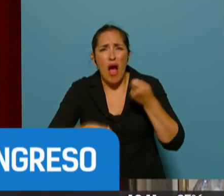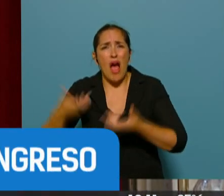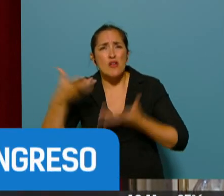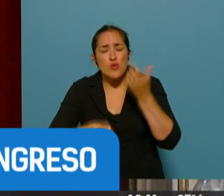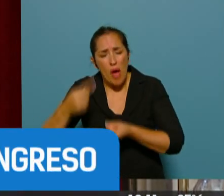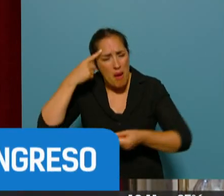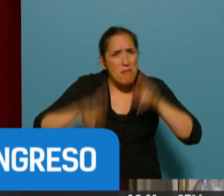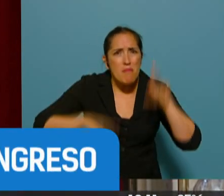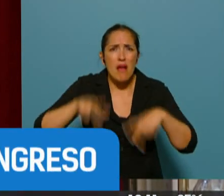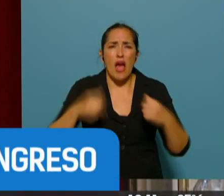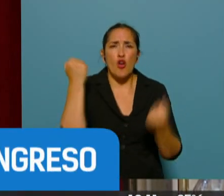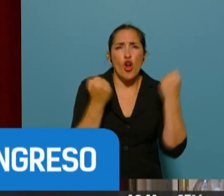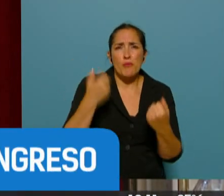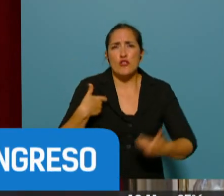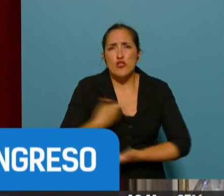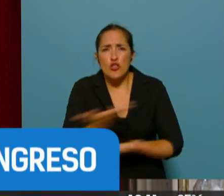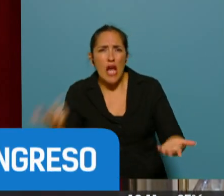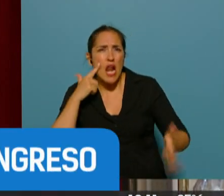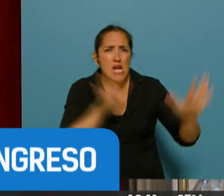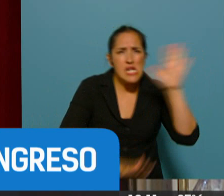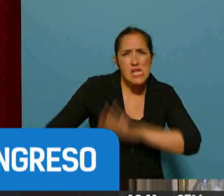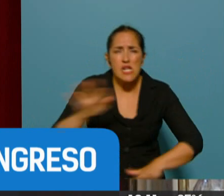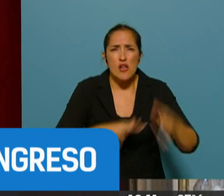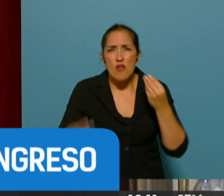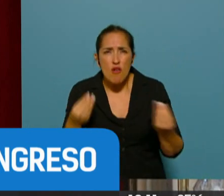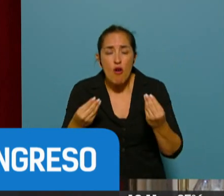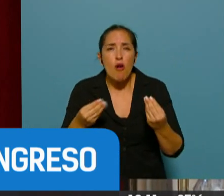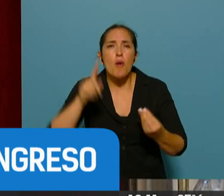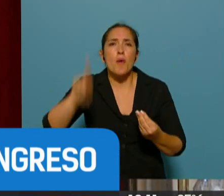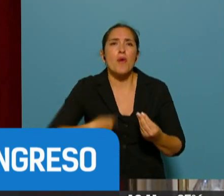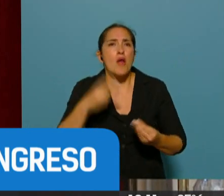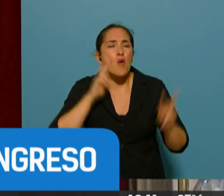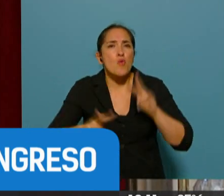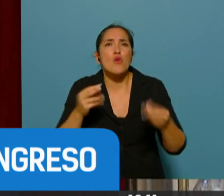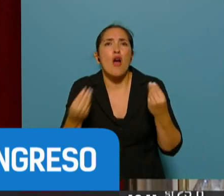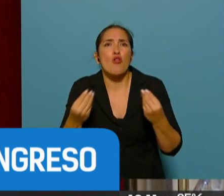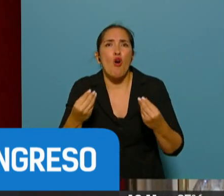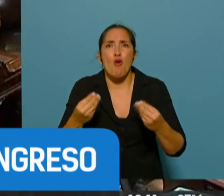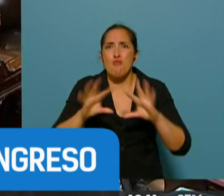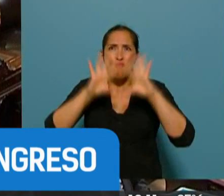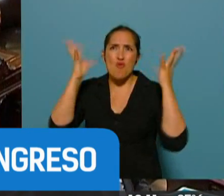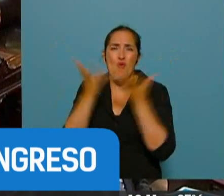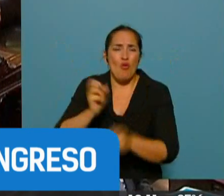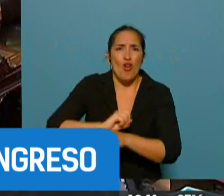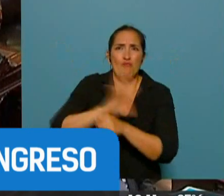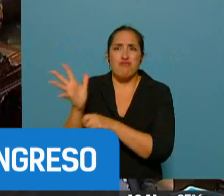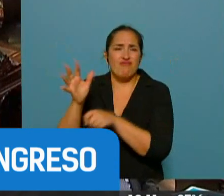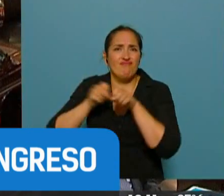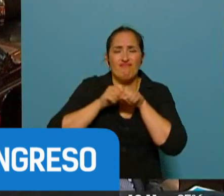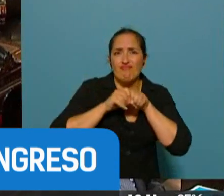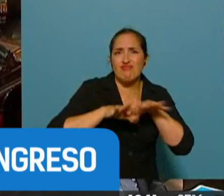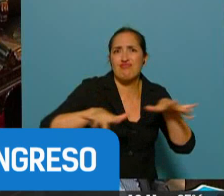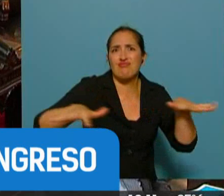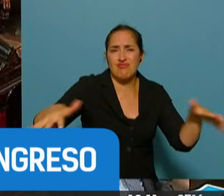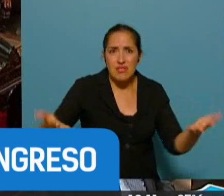medidas sanitarias, económicas y sociales para mitigar el impacto de la inédita calamidad planetaria. Invito